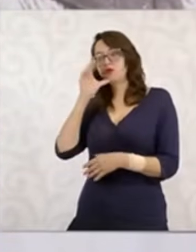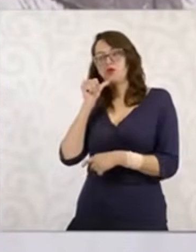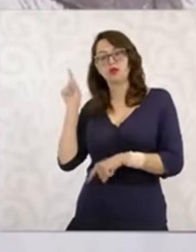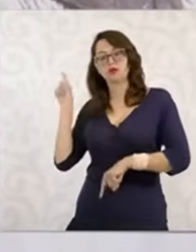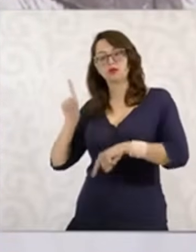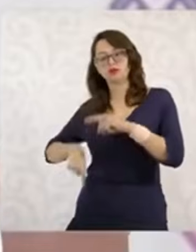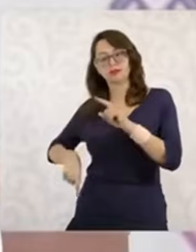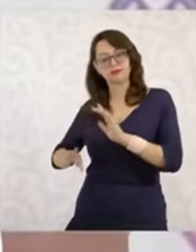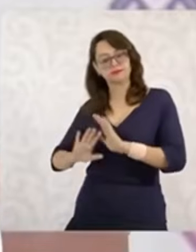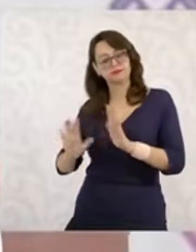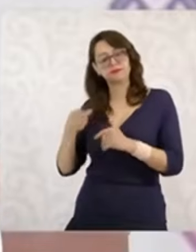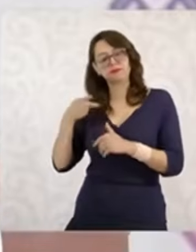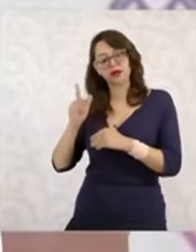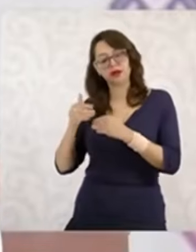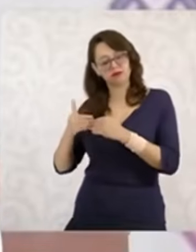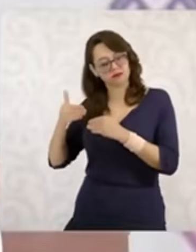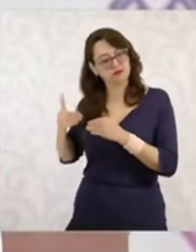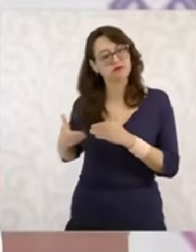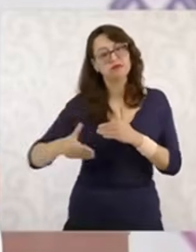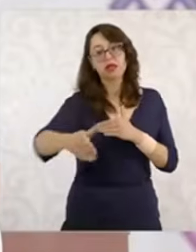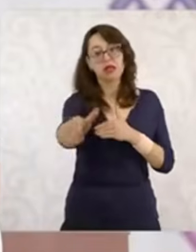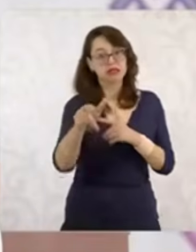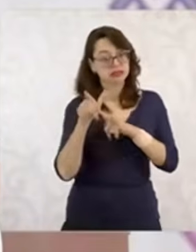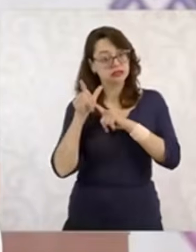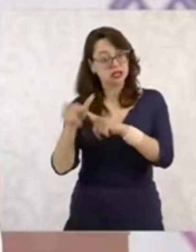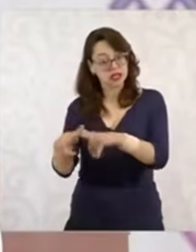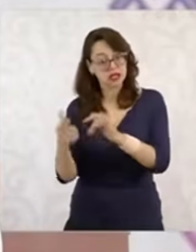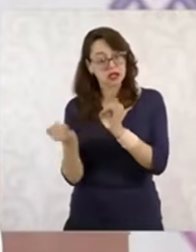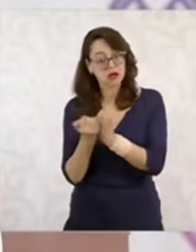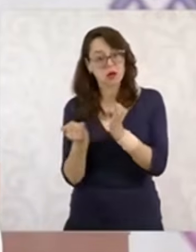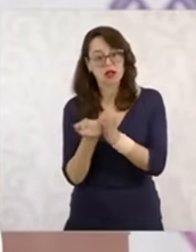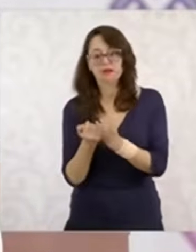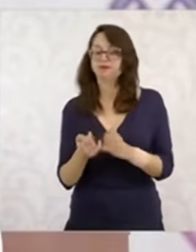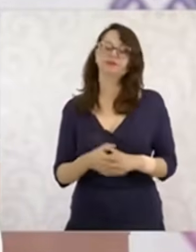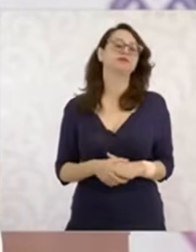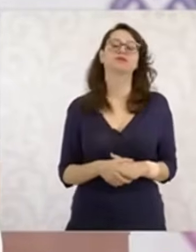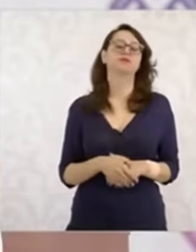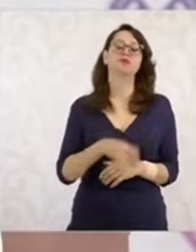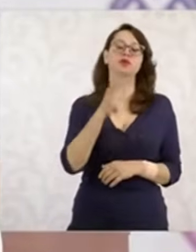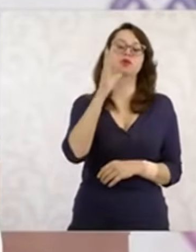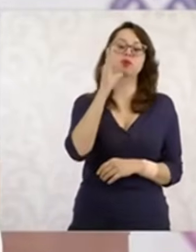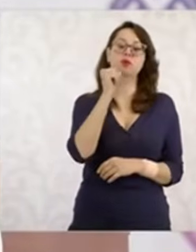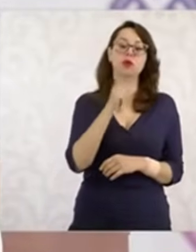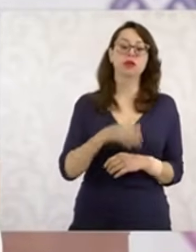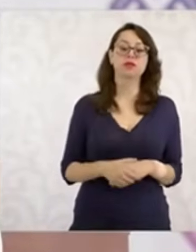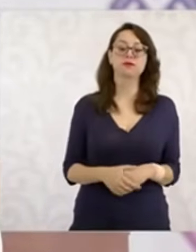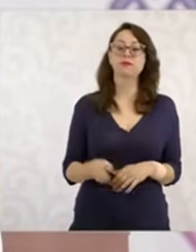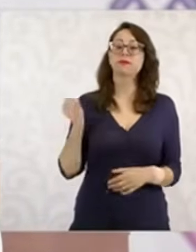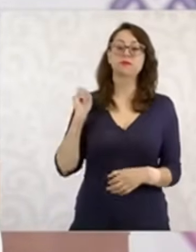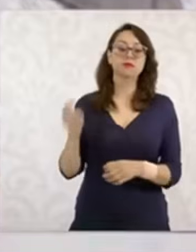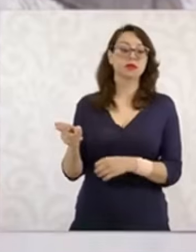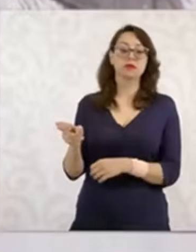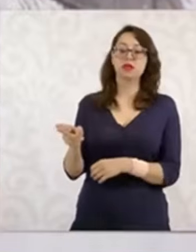de ahora, pues ya no se les puede seguir en un gobierno que busca eliminar